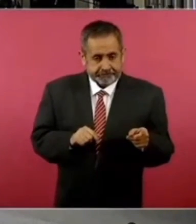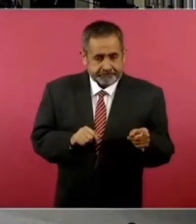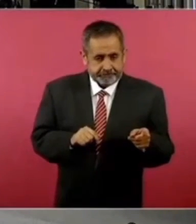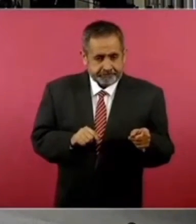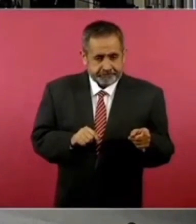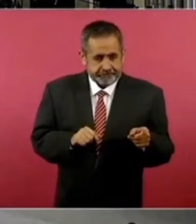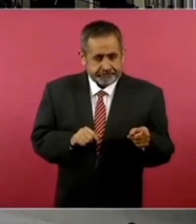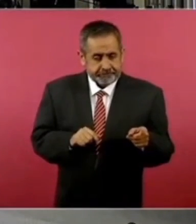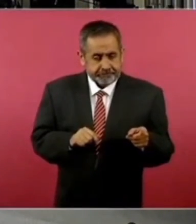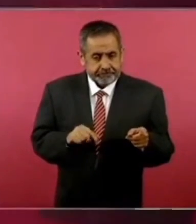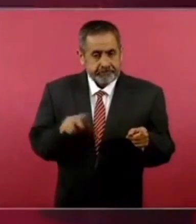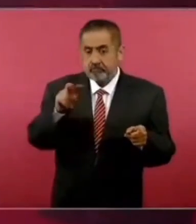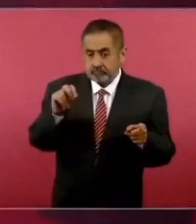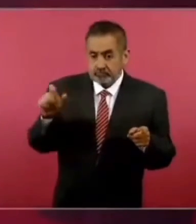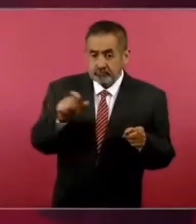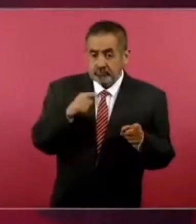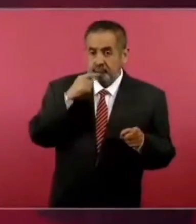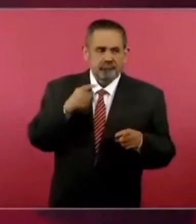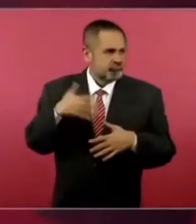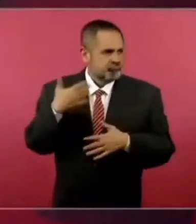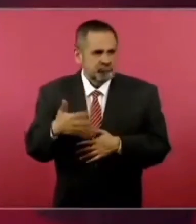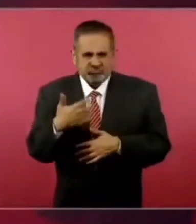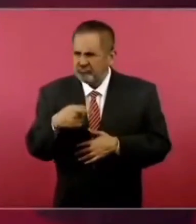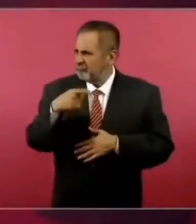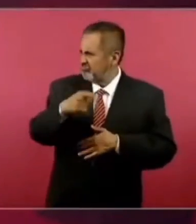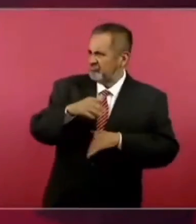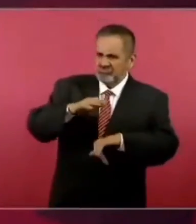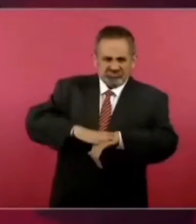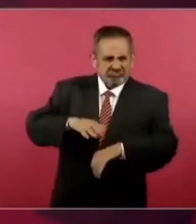llegaban a darle hasta 70